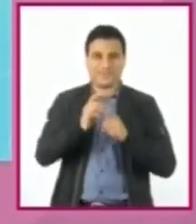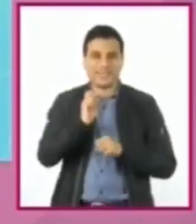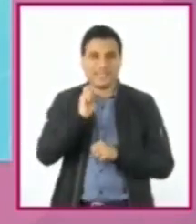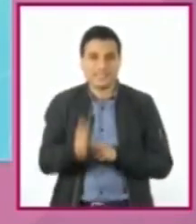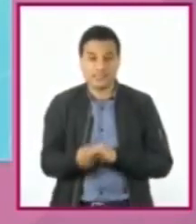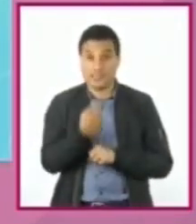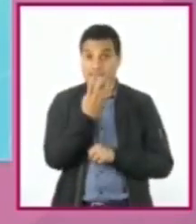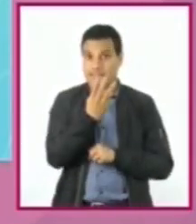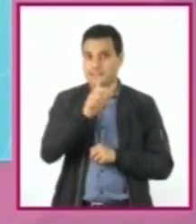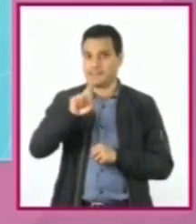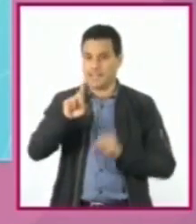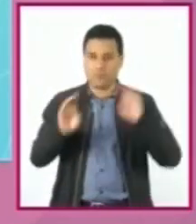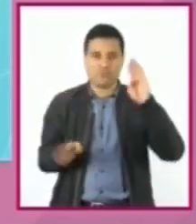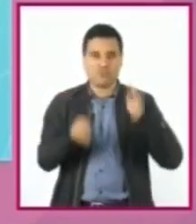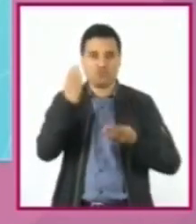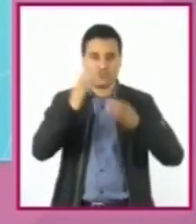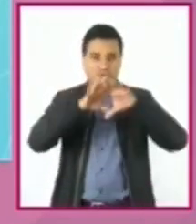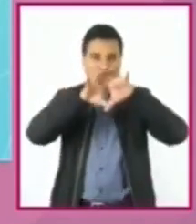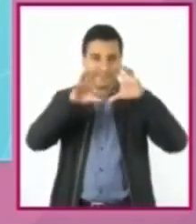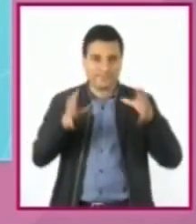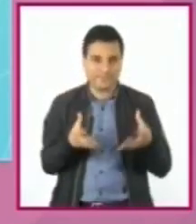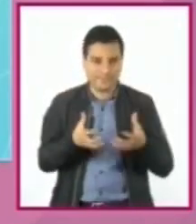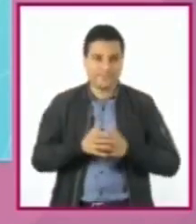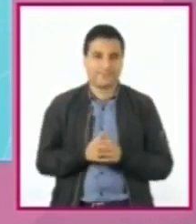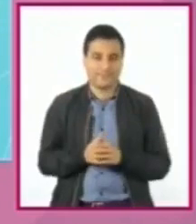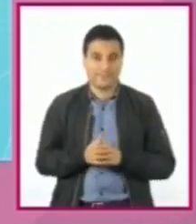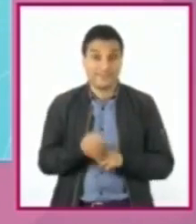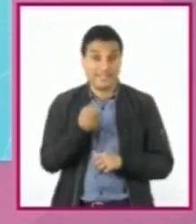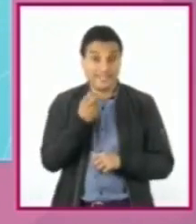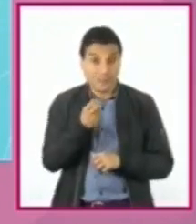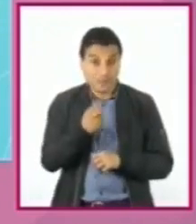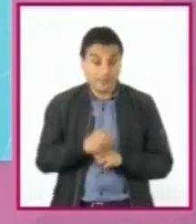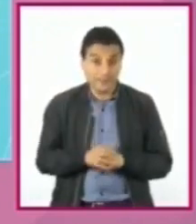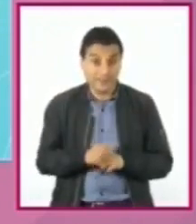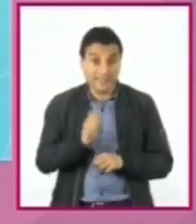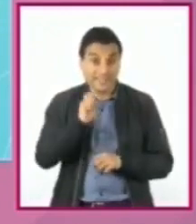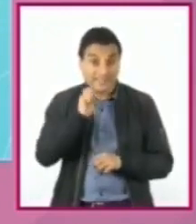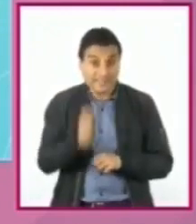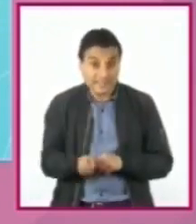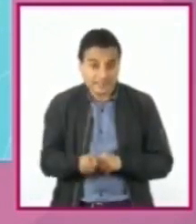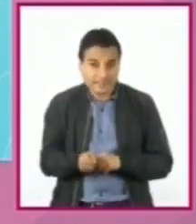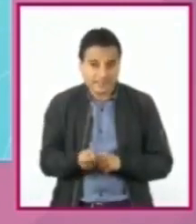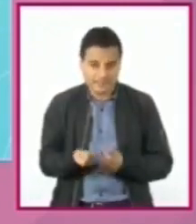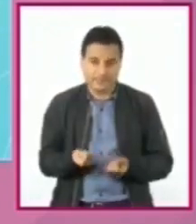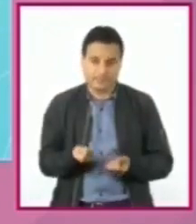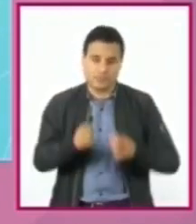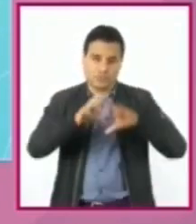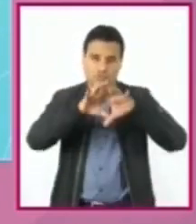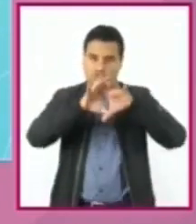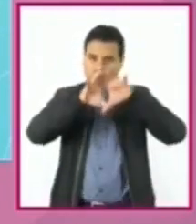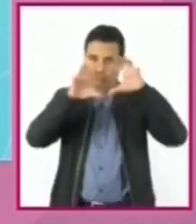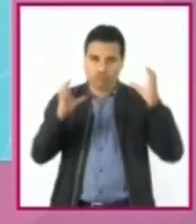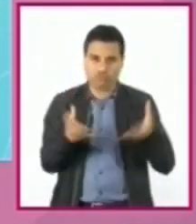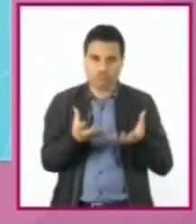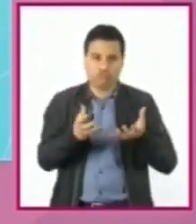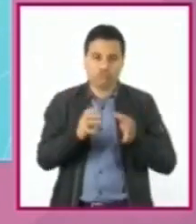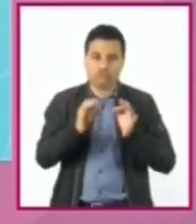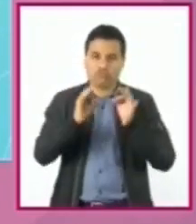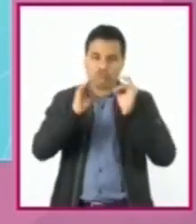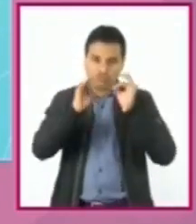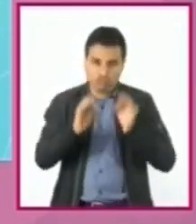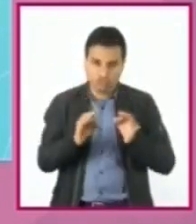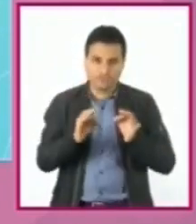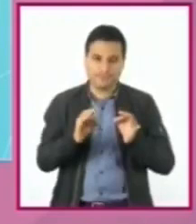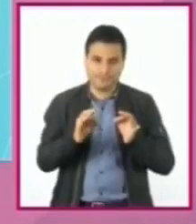escala tridimensional del planeta Tierra. Como tal, es una representación de forma esférica, diseñada según